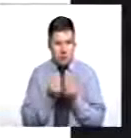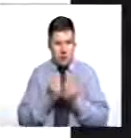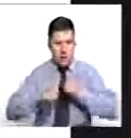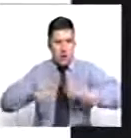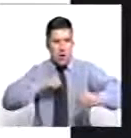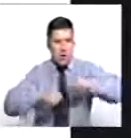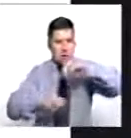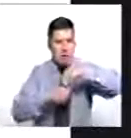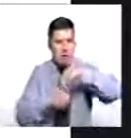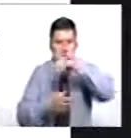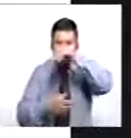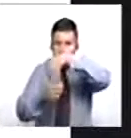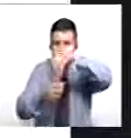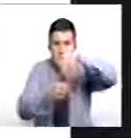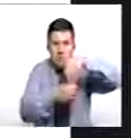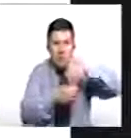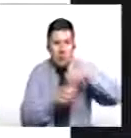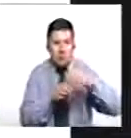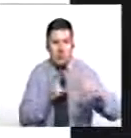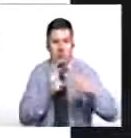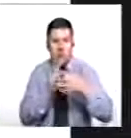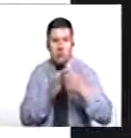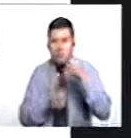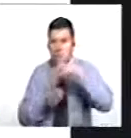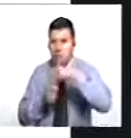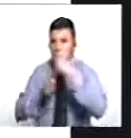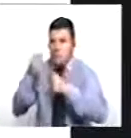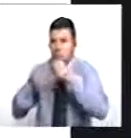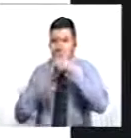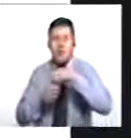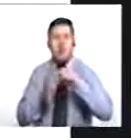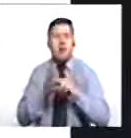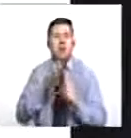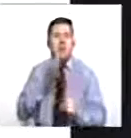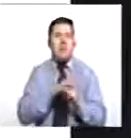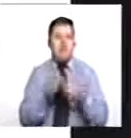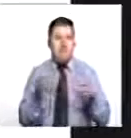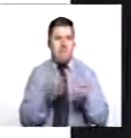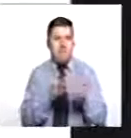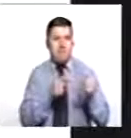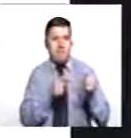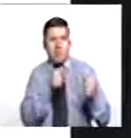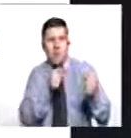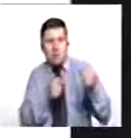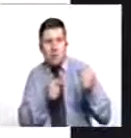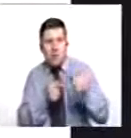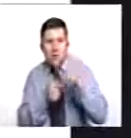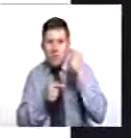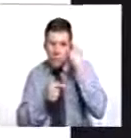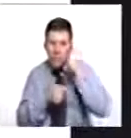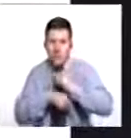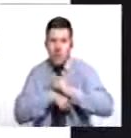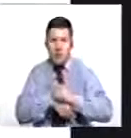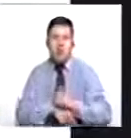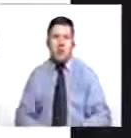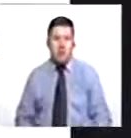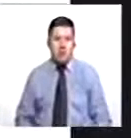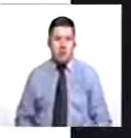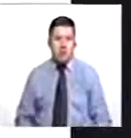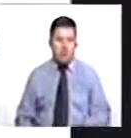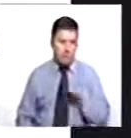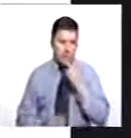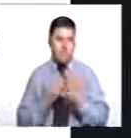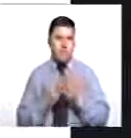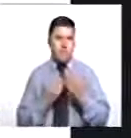actúen comercializadores con vinculación económica. Esto crea una competencia ficticia, ineficiente, y facilita